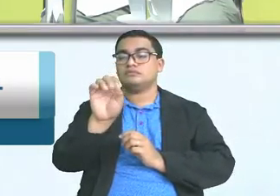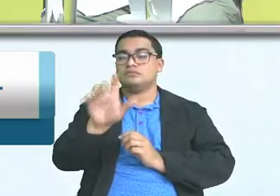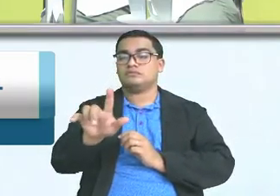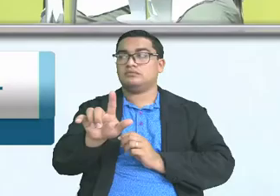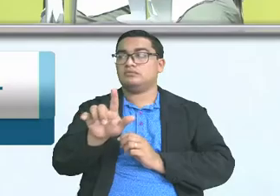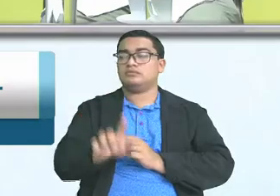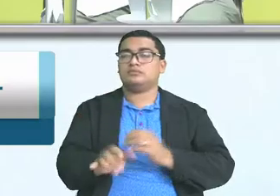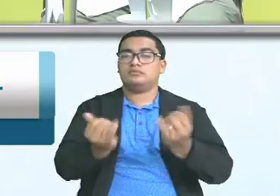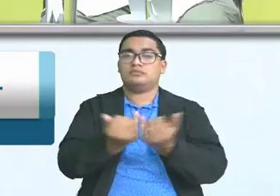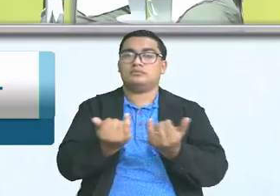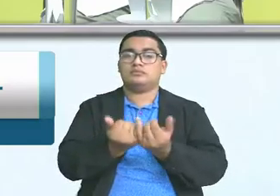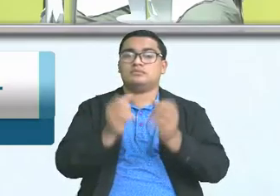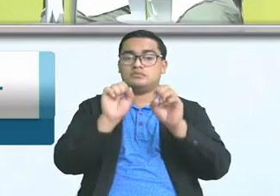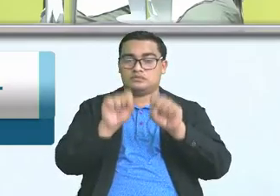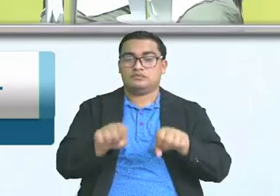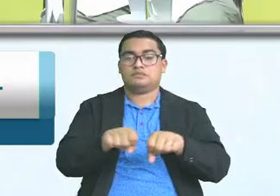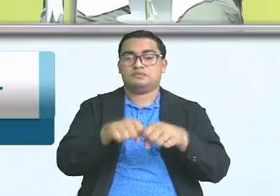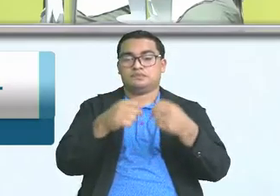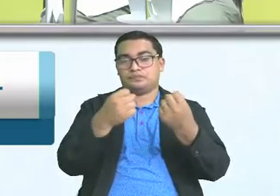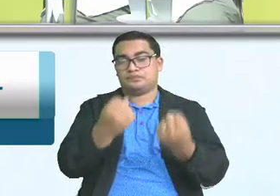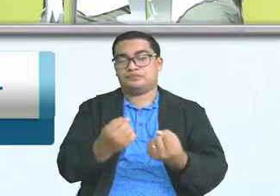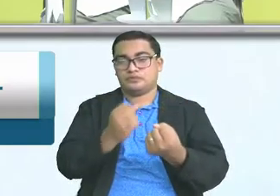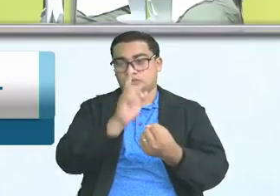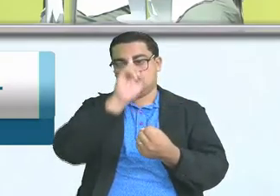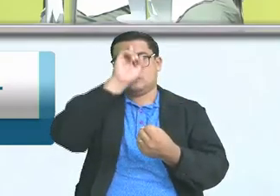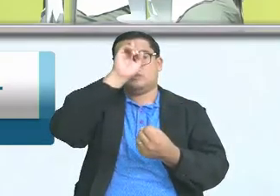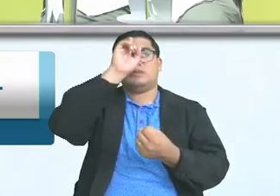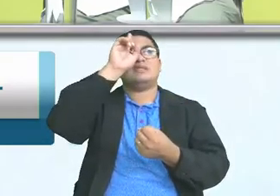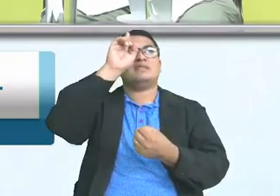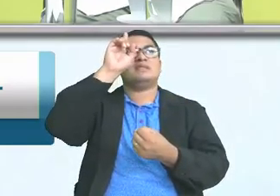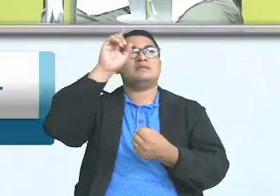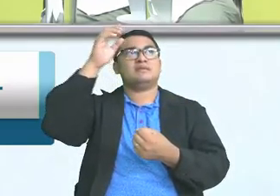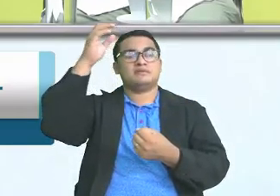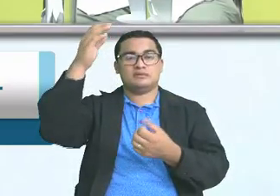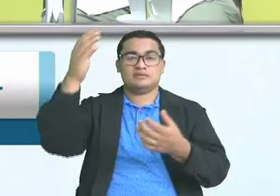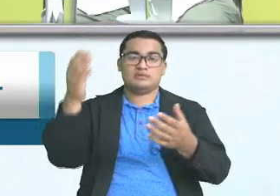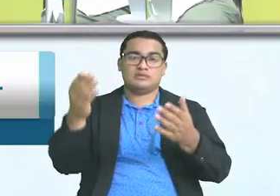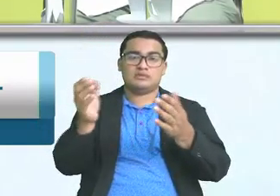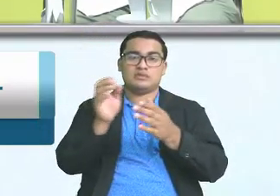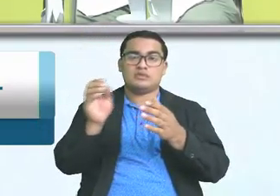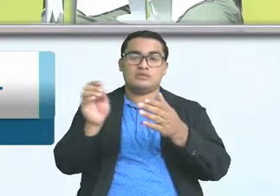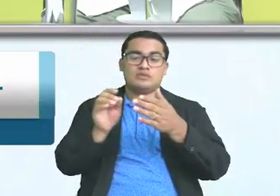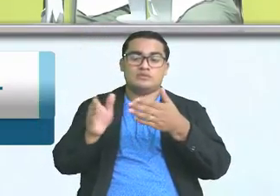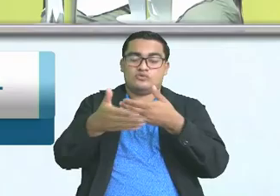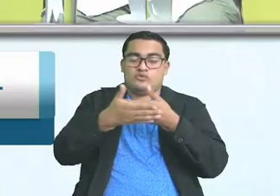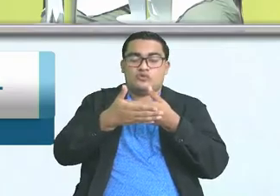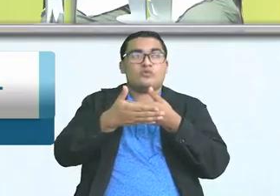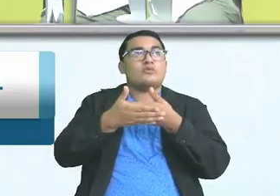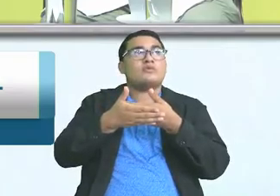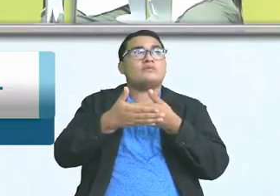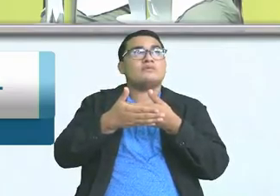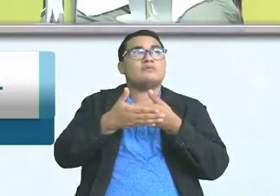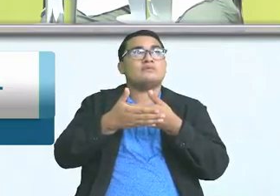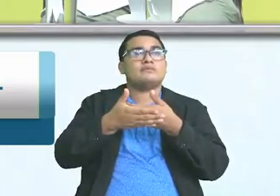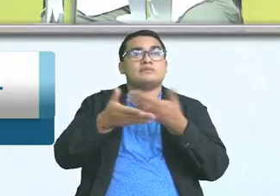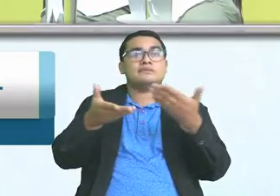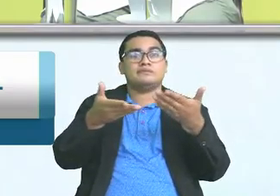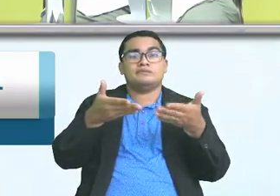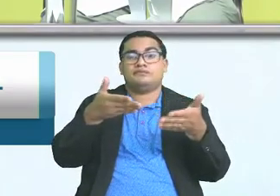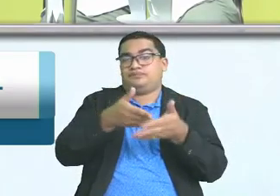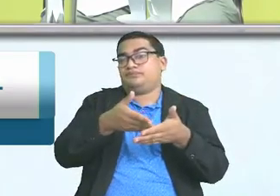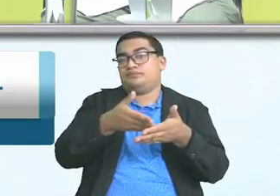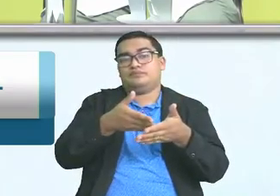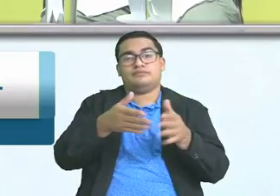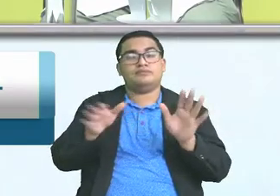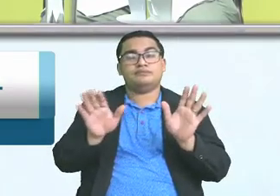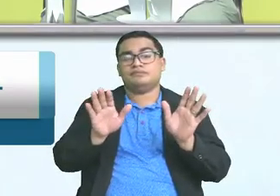mismas placas se pueden romper y enviar coágulos al cerebro o tapar totalmente la arteria, dejando esa parte del cerebro sin flujo.